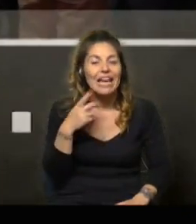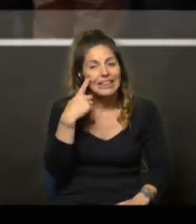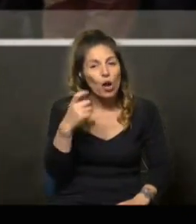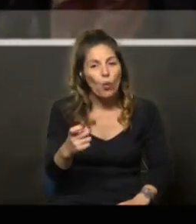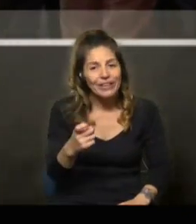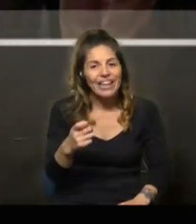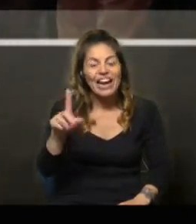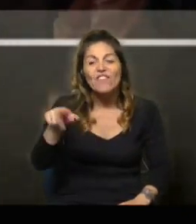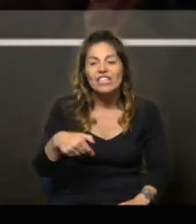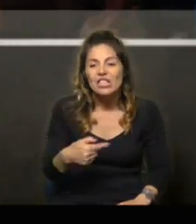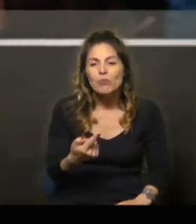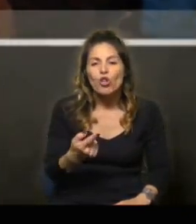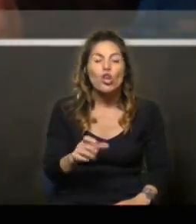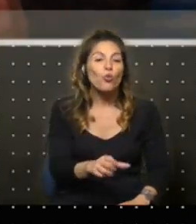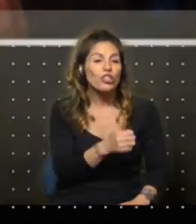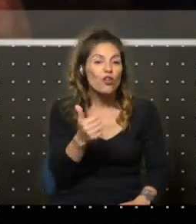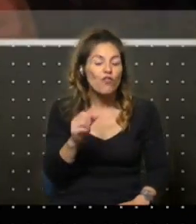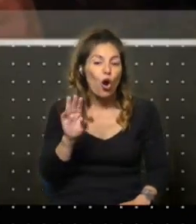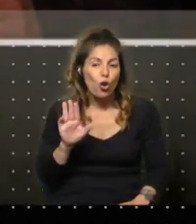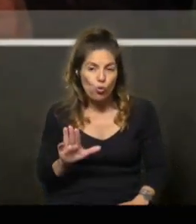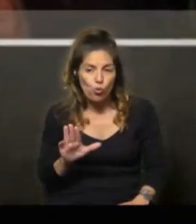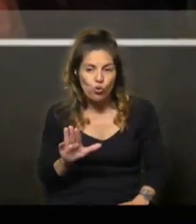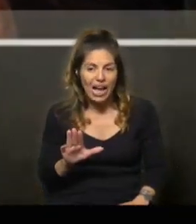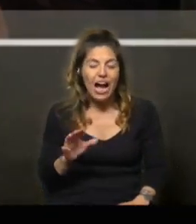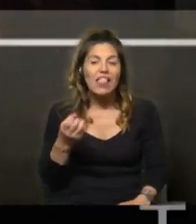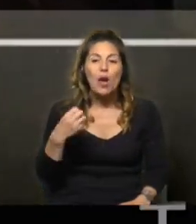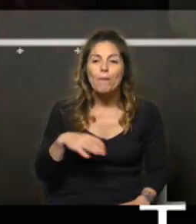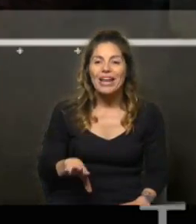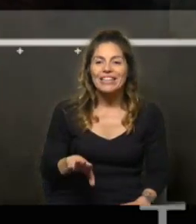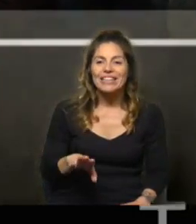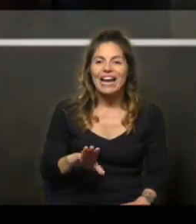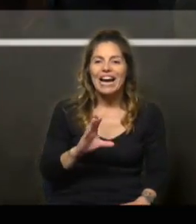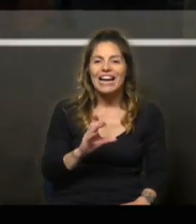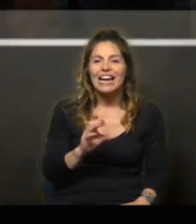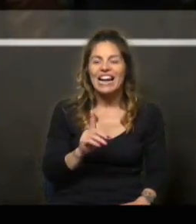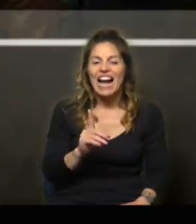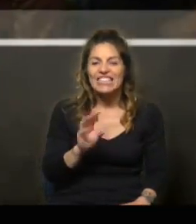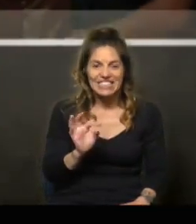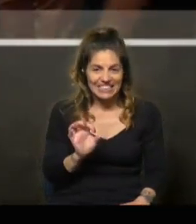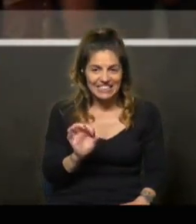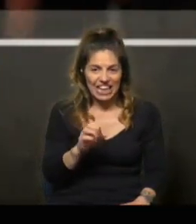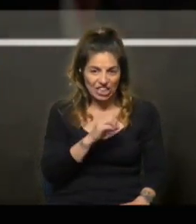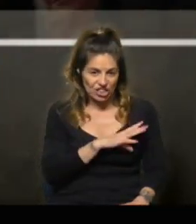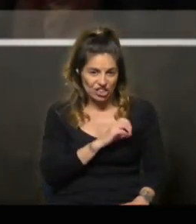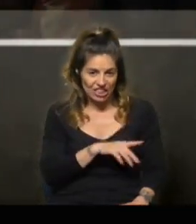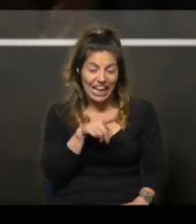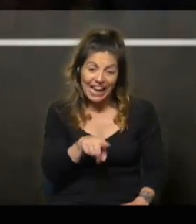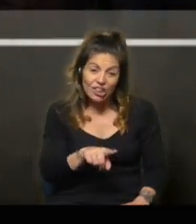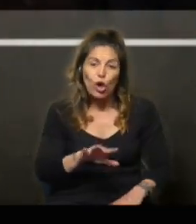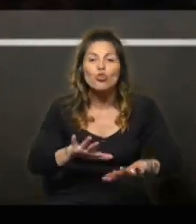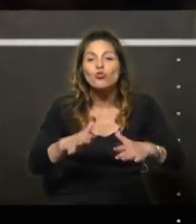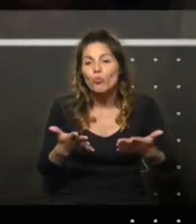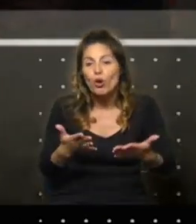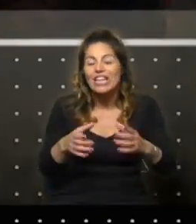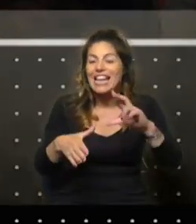cuenta que venimos de un triunfo de Lula de una derrota de Cats en chile y entonces esto supone en